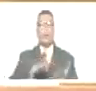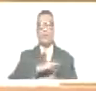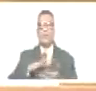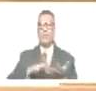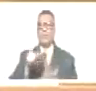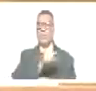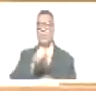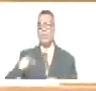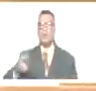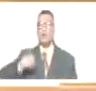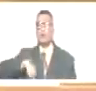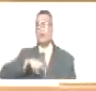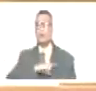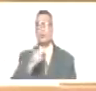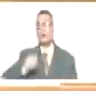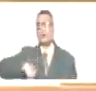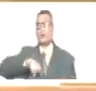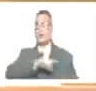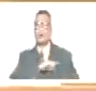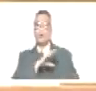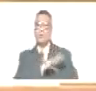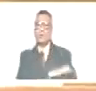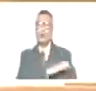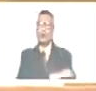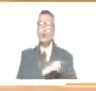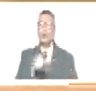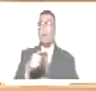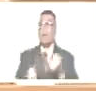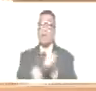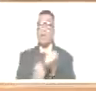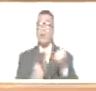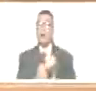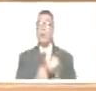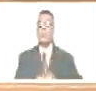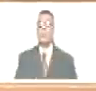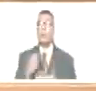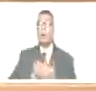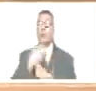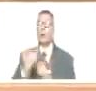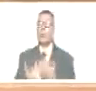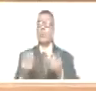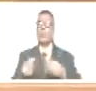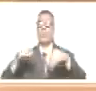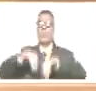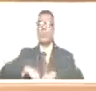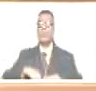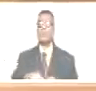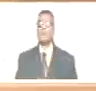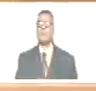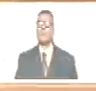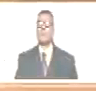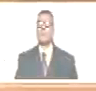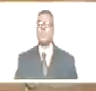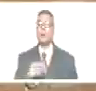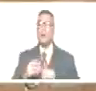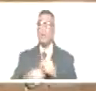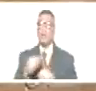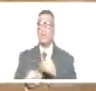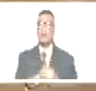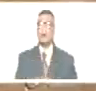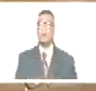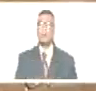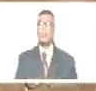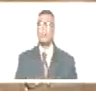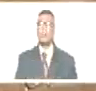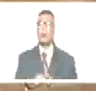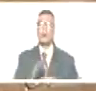Nosotros como oposición vamos a apoyar el proyecto de acuerdo y lo vamos a hacer porque siempre